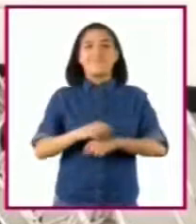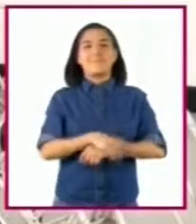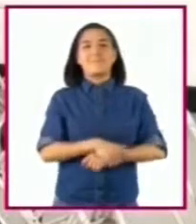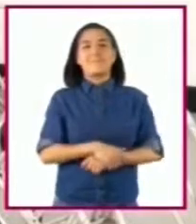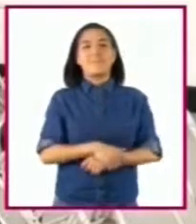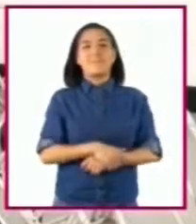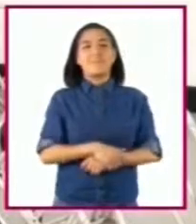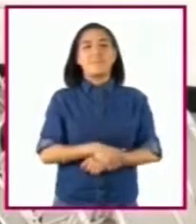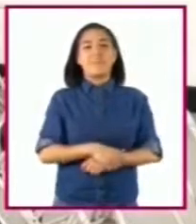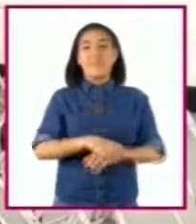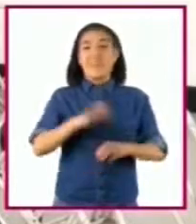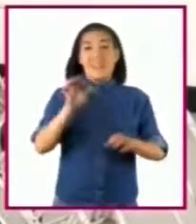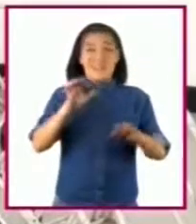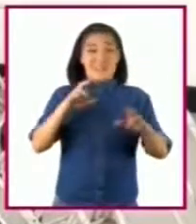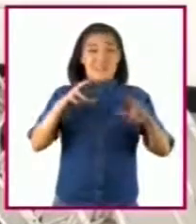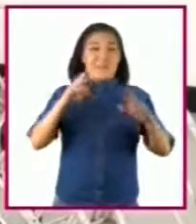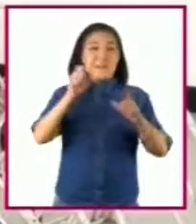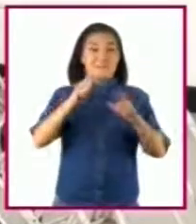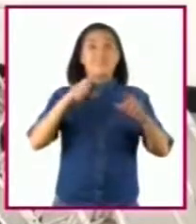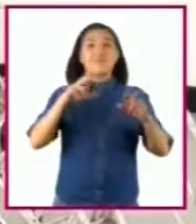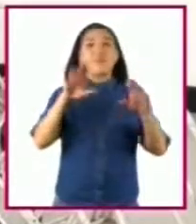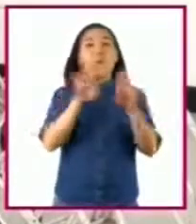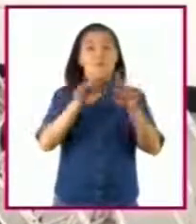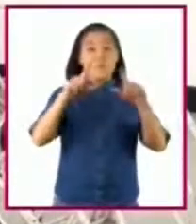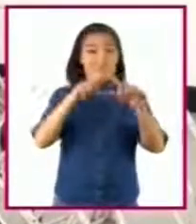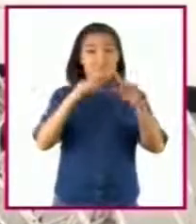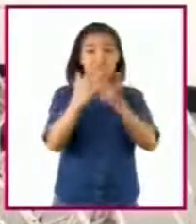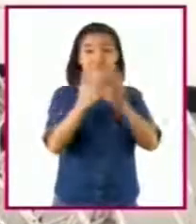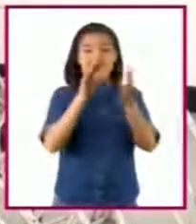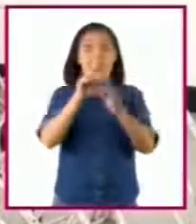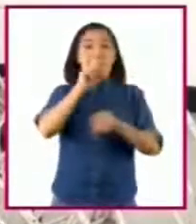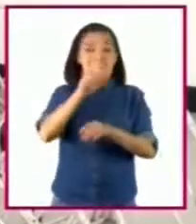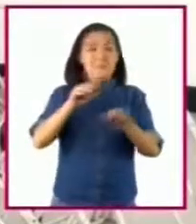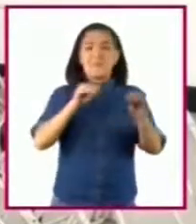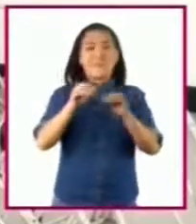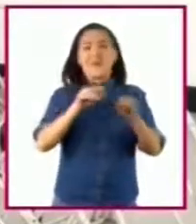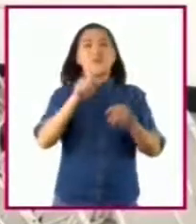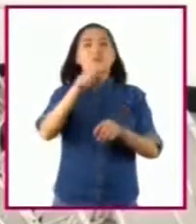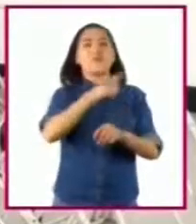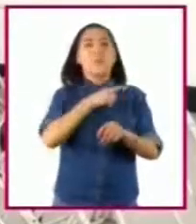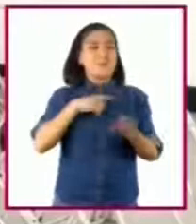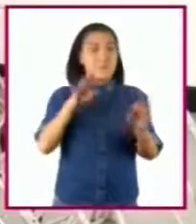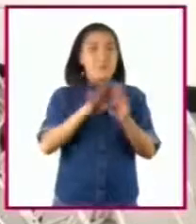No importa si no miden lo mismo, ayúdense de un doblez pequeño para poderlo lograr.